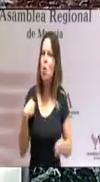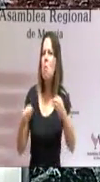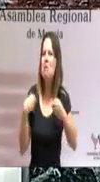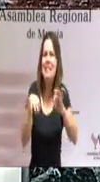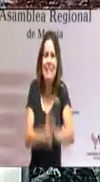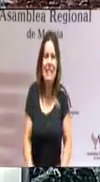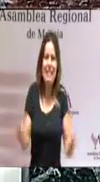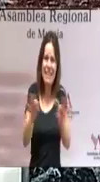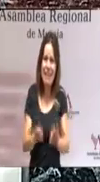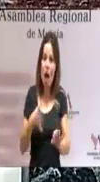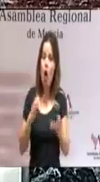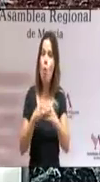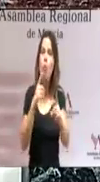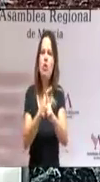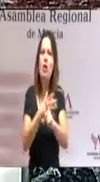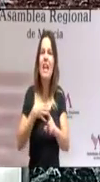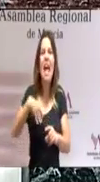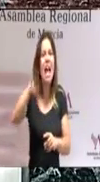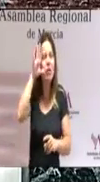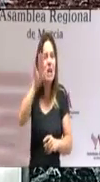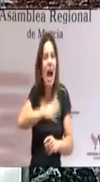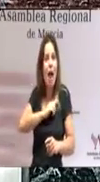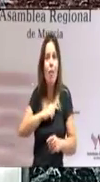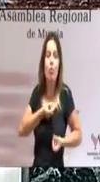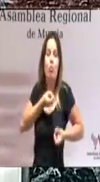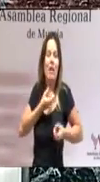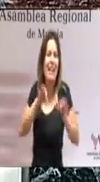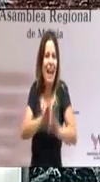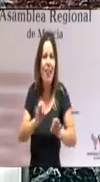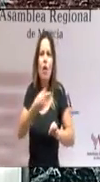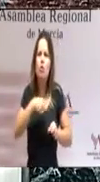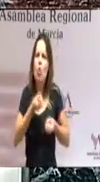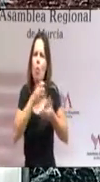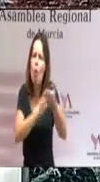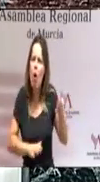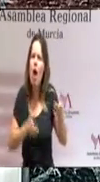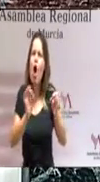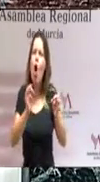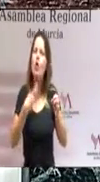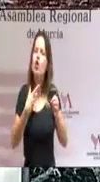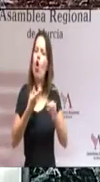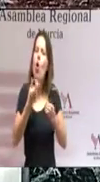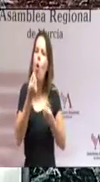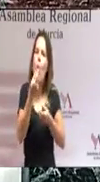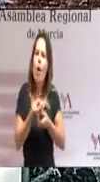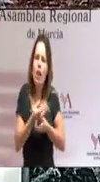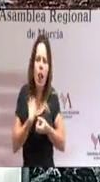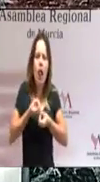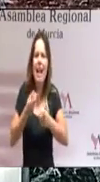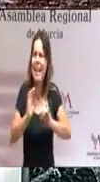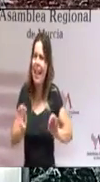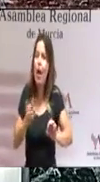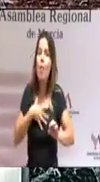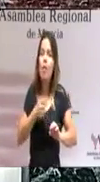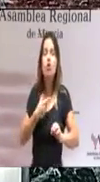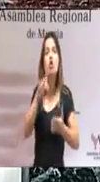preguntarme. La oposición no quería escucharme. No quería escuchar nuestros argumentos ni nuestra dación de cuentas. No nos permitieron exponernos